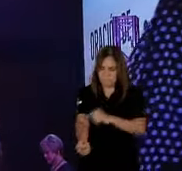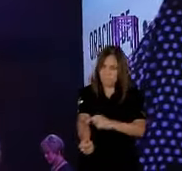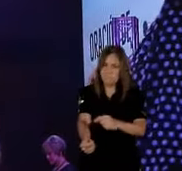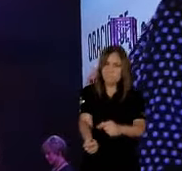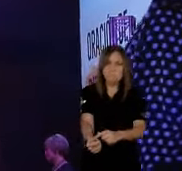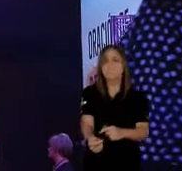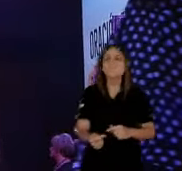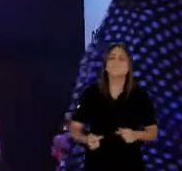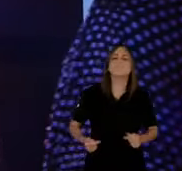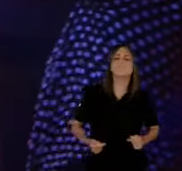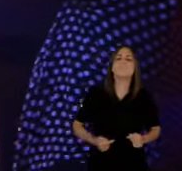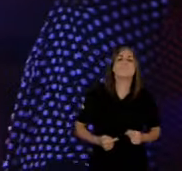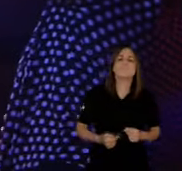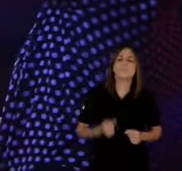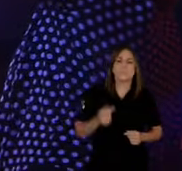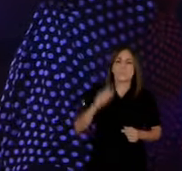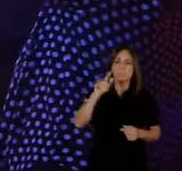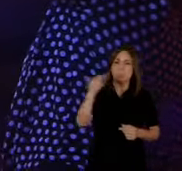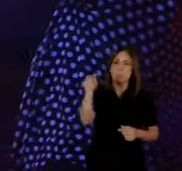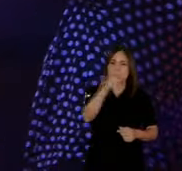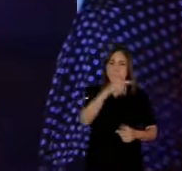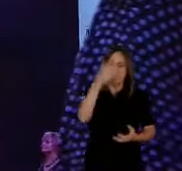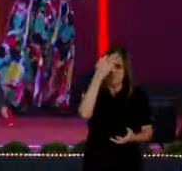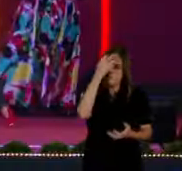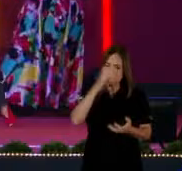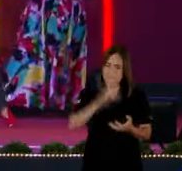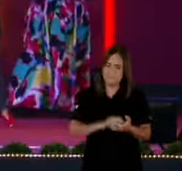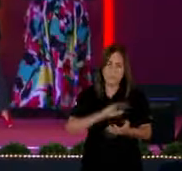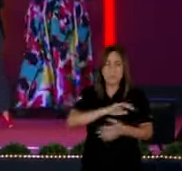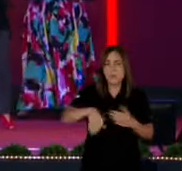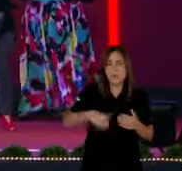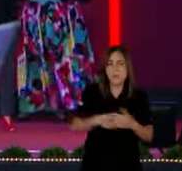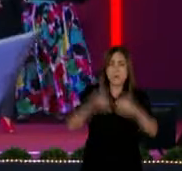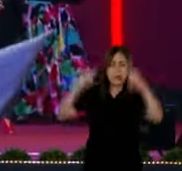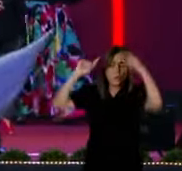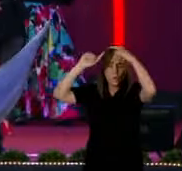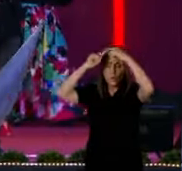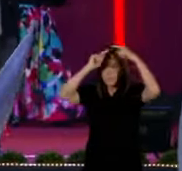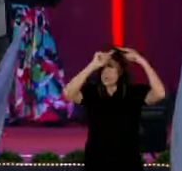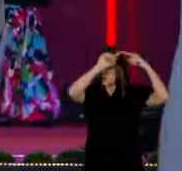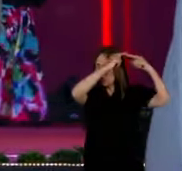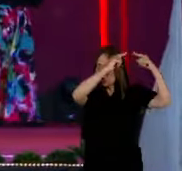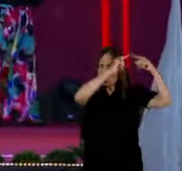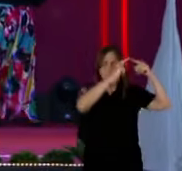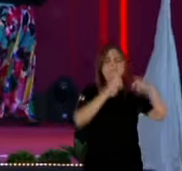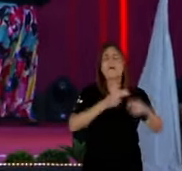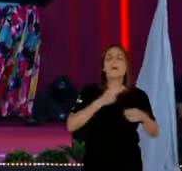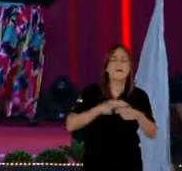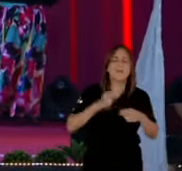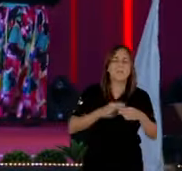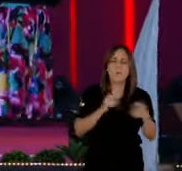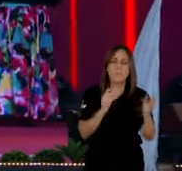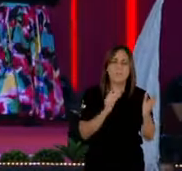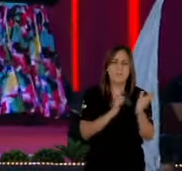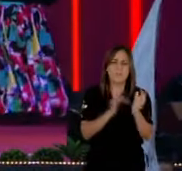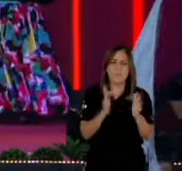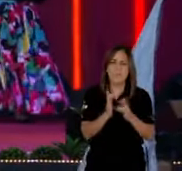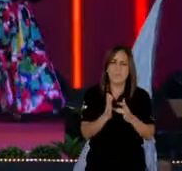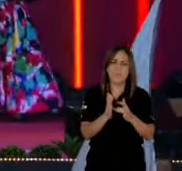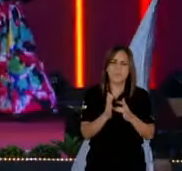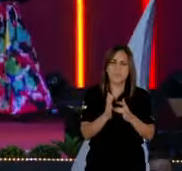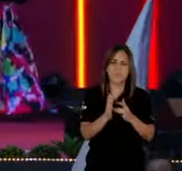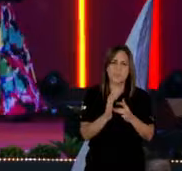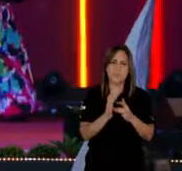el nombre de Jesús, toda migraña, todo dolor de cabeza, en el nombre de Jesús de Nazaret, estamos declarando